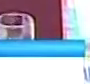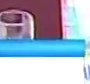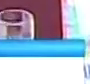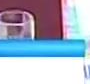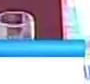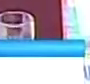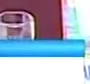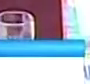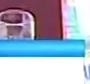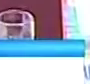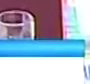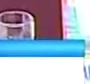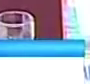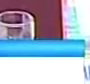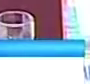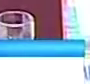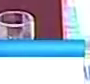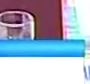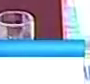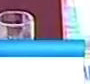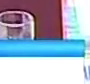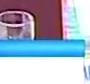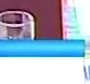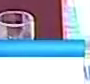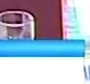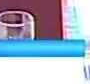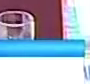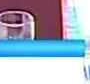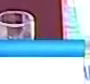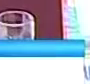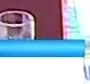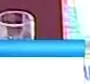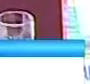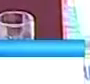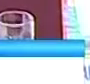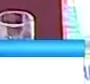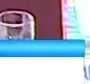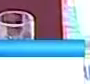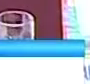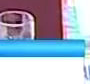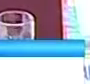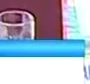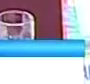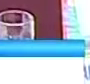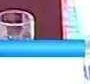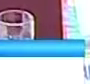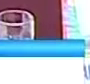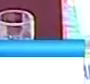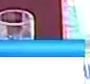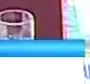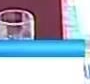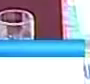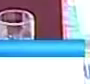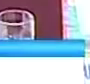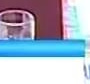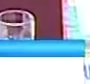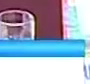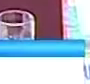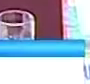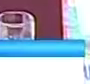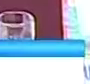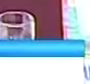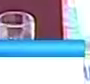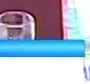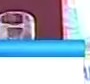en la tarde, y entendiendo que la sesión de acusación de levantamiento es una sesión mucho más corta que la que vamos a tener acá,